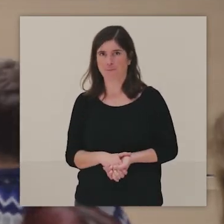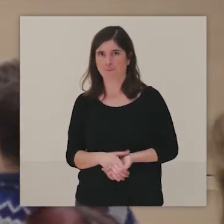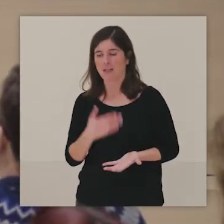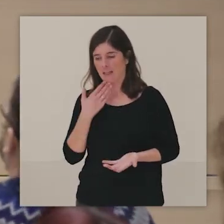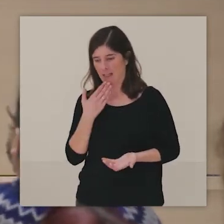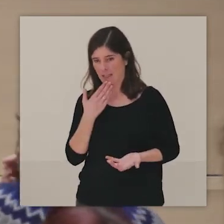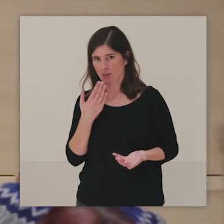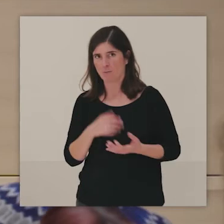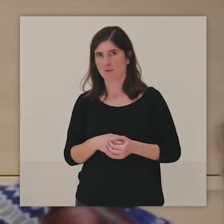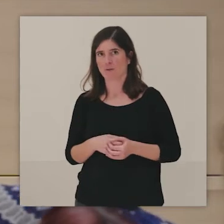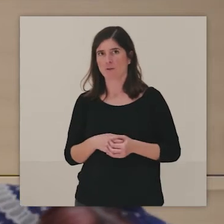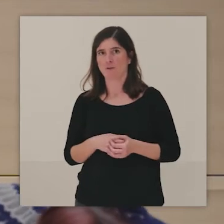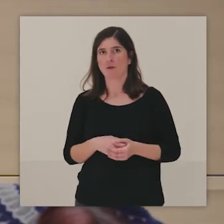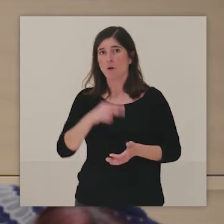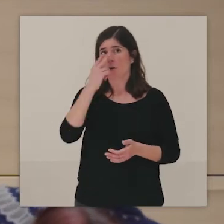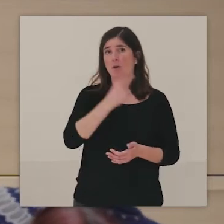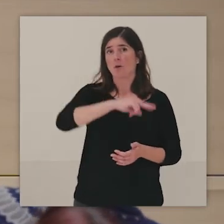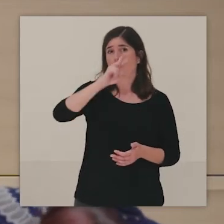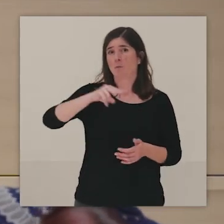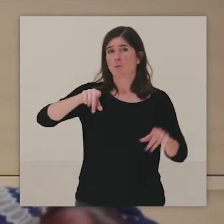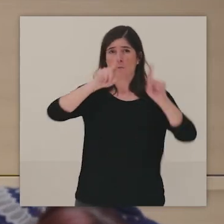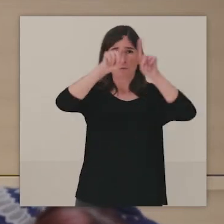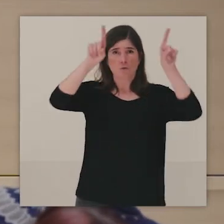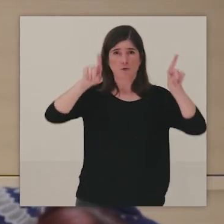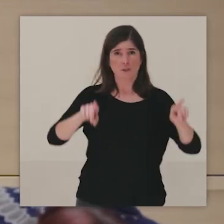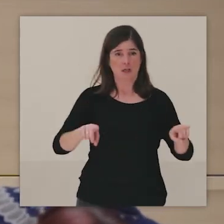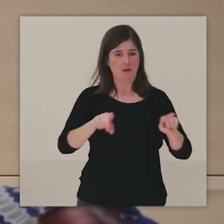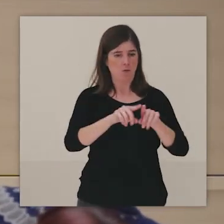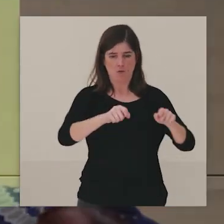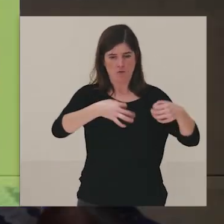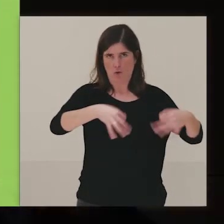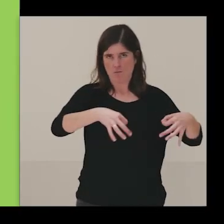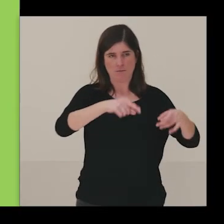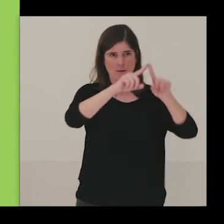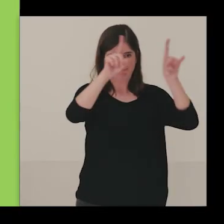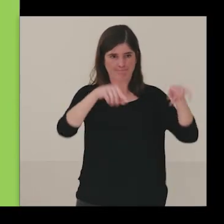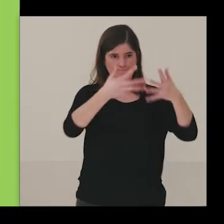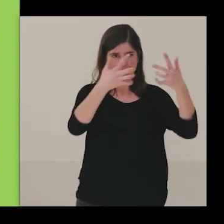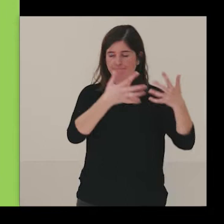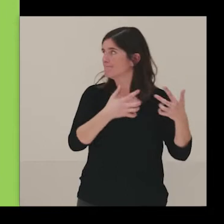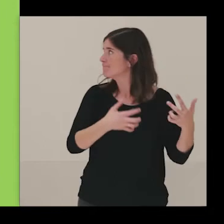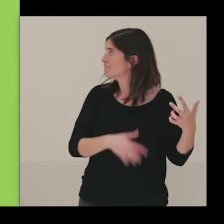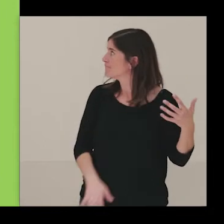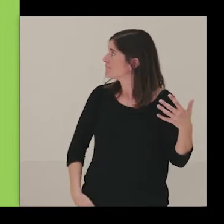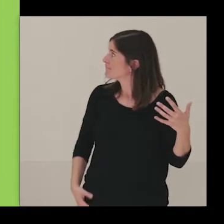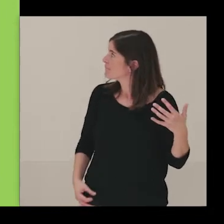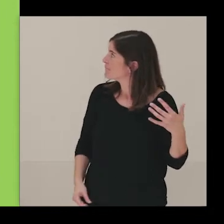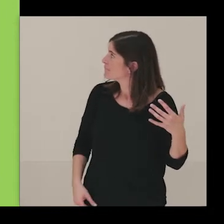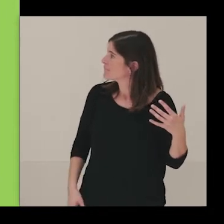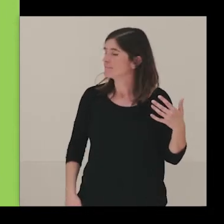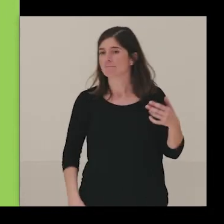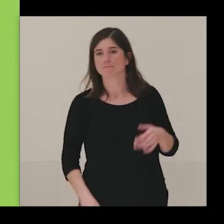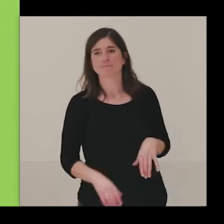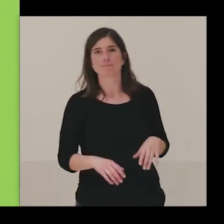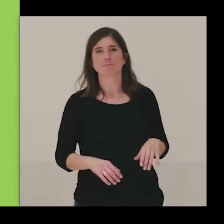se transforma un folleto de un museo a una versión de lectura fácil. Tenemos este folleto de la Casa Museo